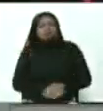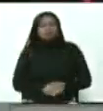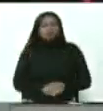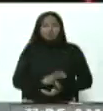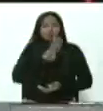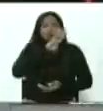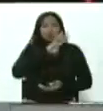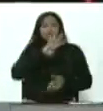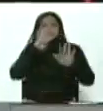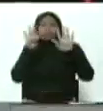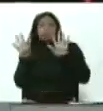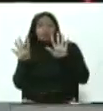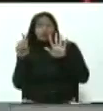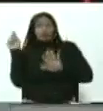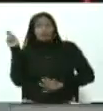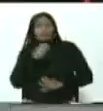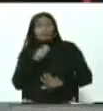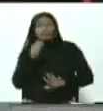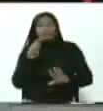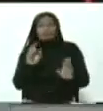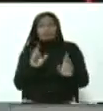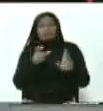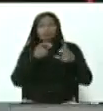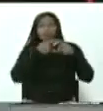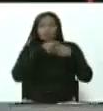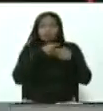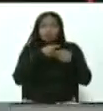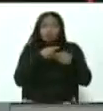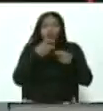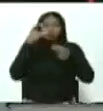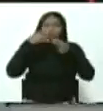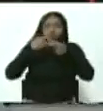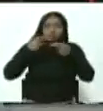49 meses le metieron candado a la gobernación.